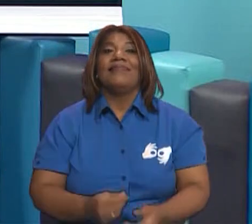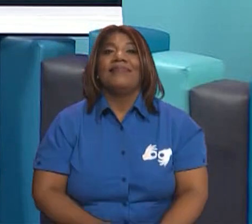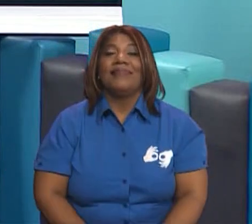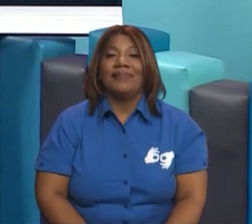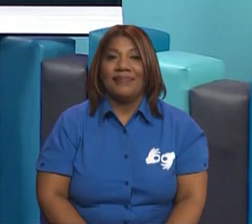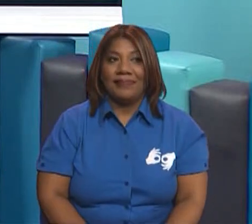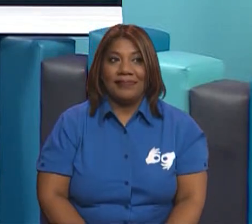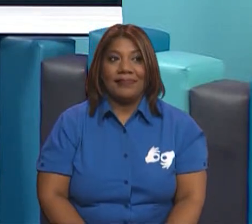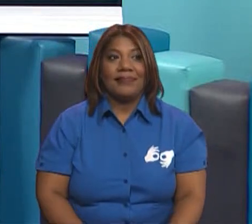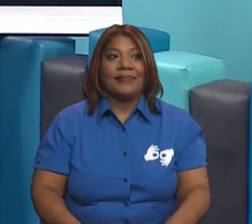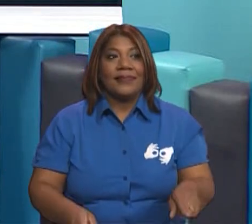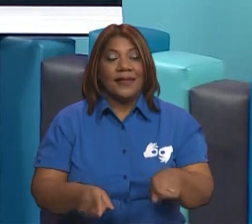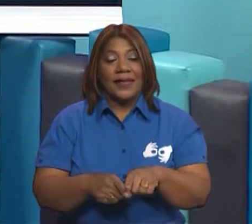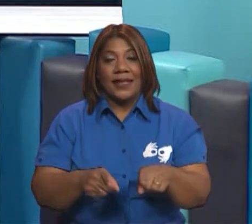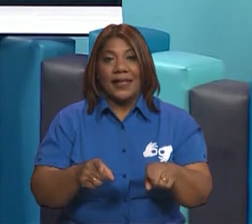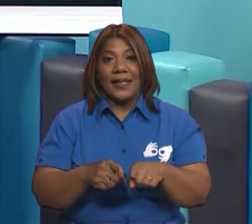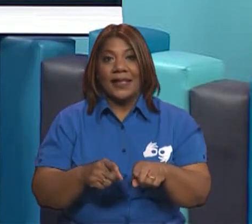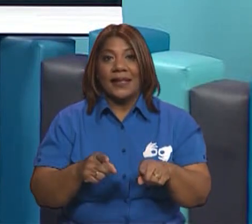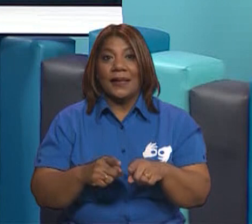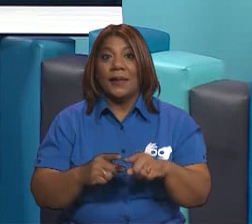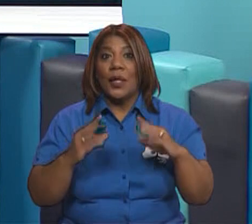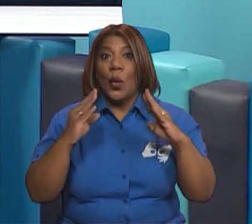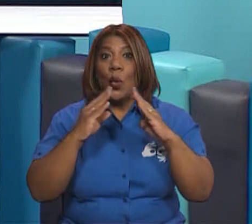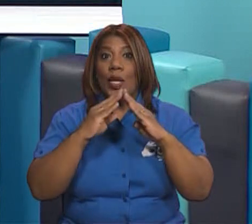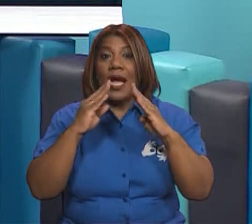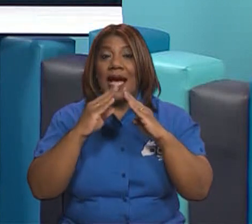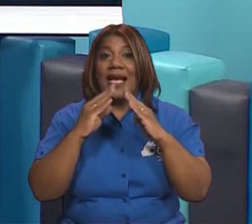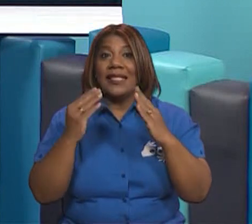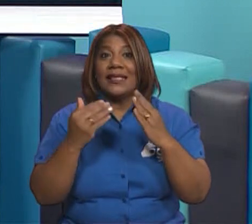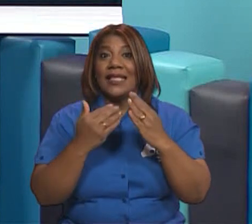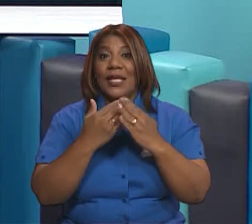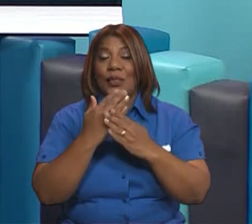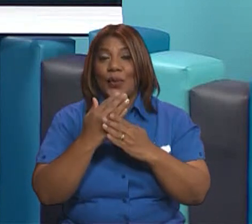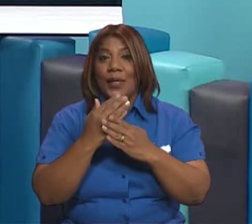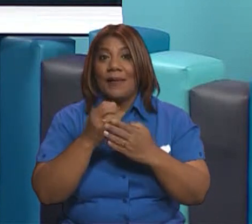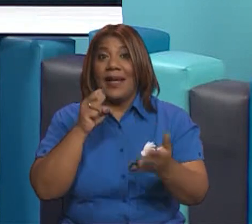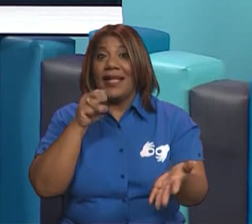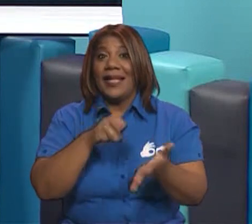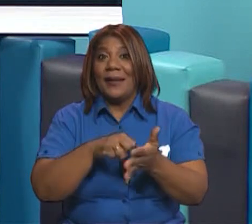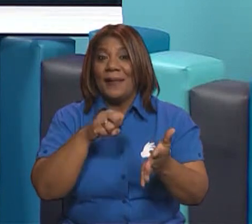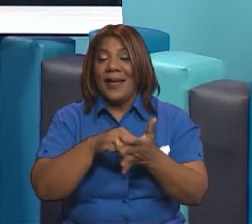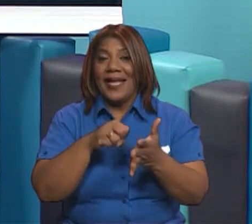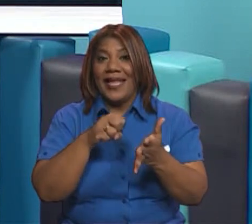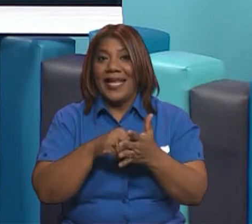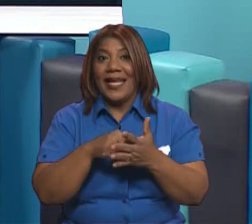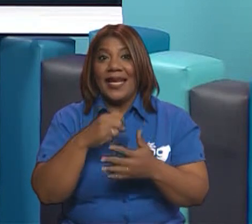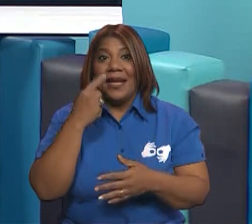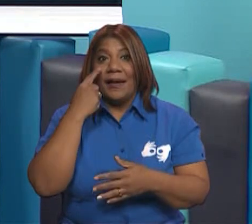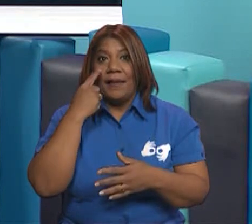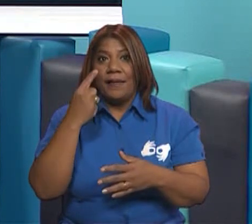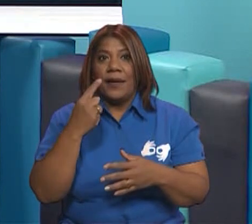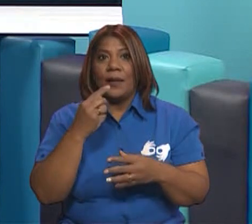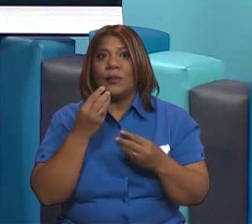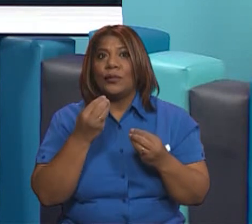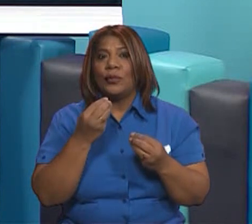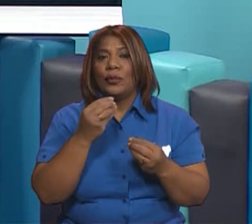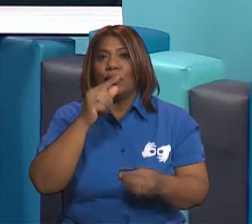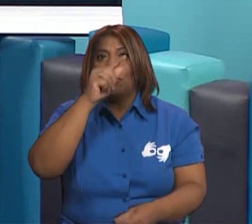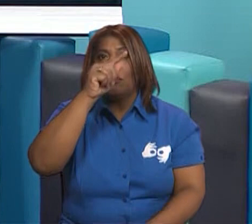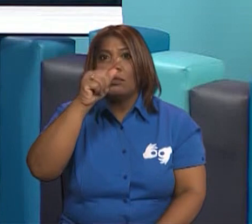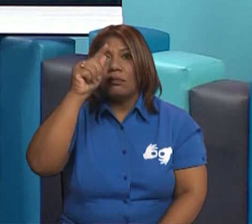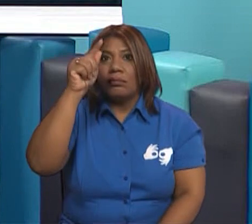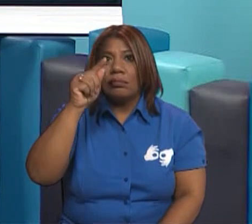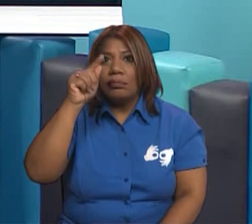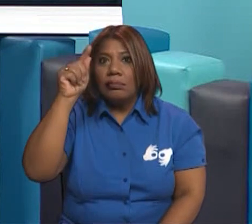esa construcción de una futura vivienda de madera, vemos que hay muchos ejemplos de ángulos. Veamos dos